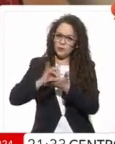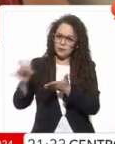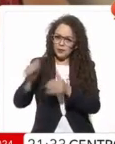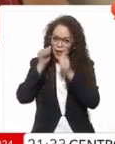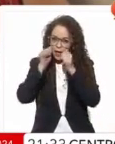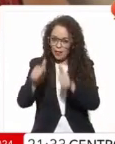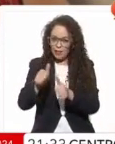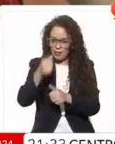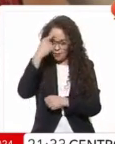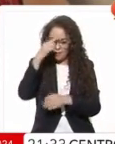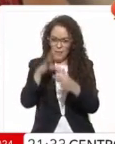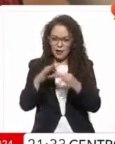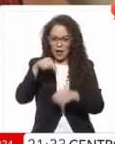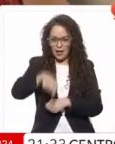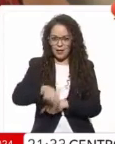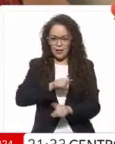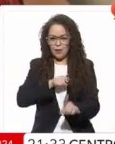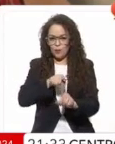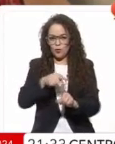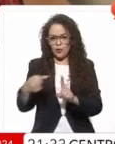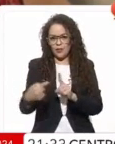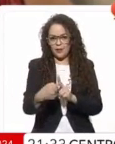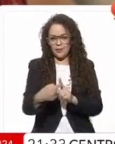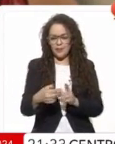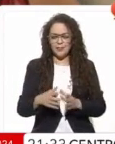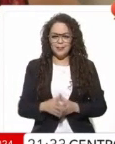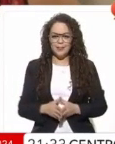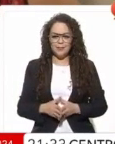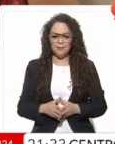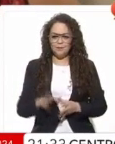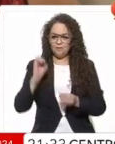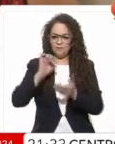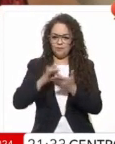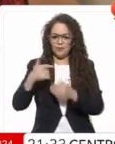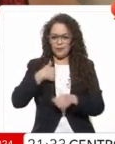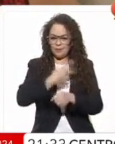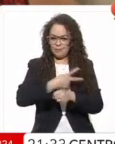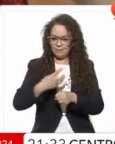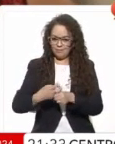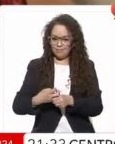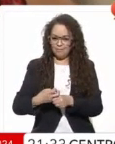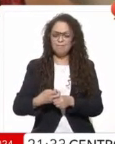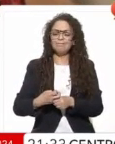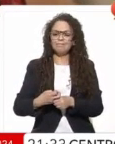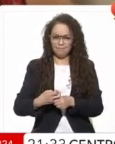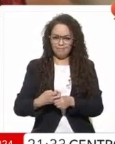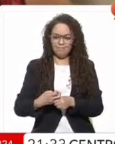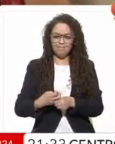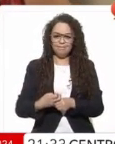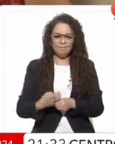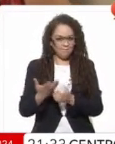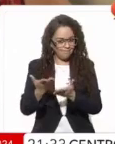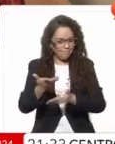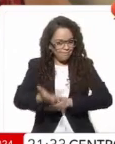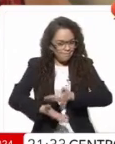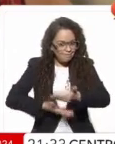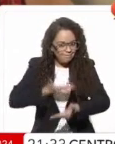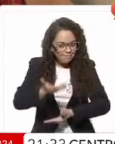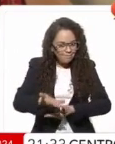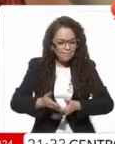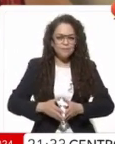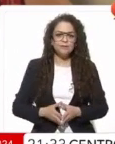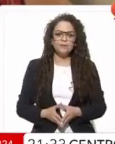para la audiencia de Punto de Referencia. Muchas gracias por la invitación, Azul, a sus órdenes. Pues